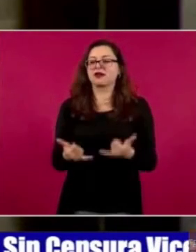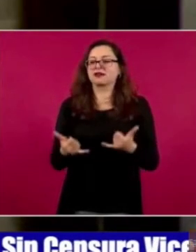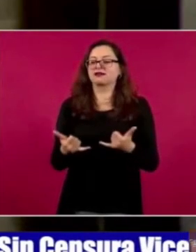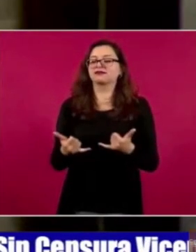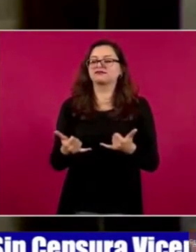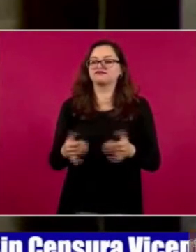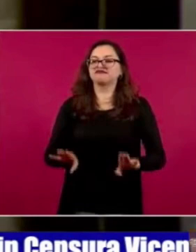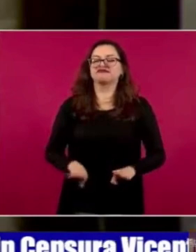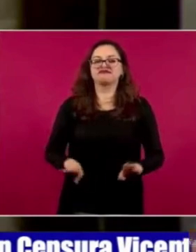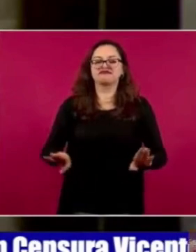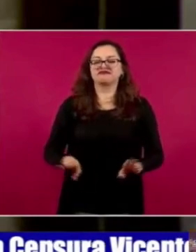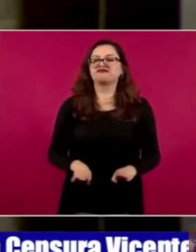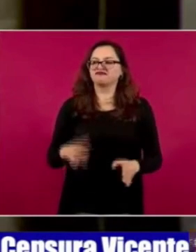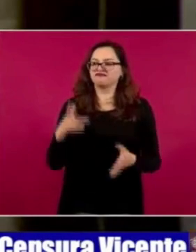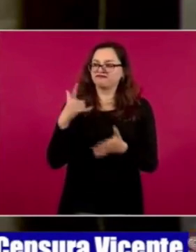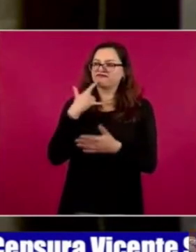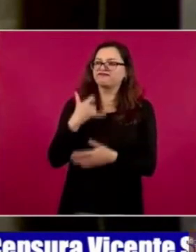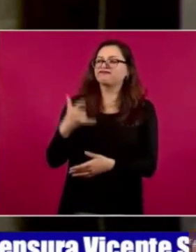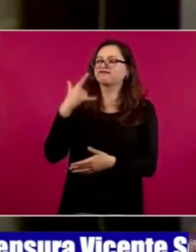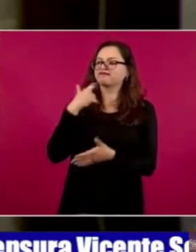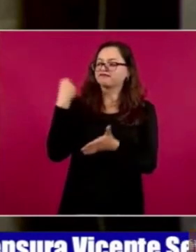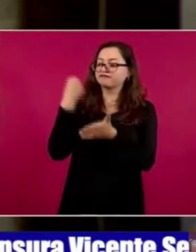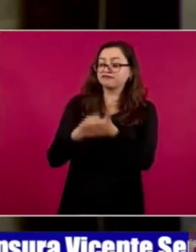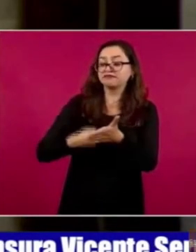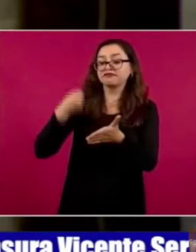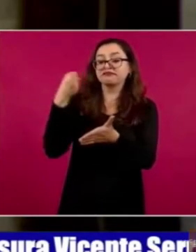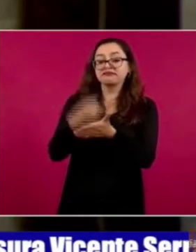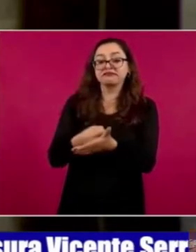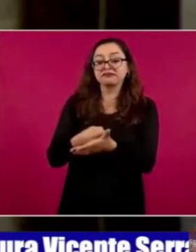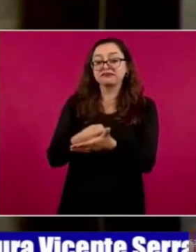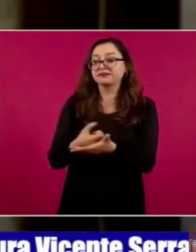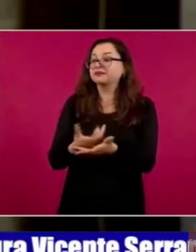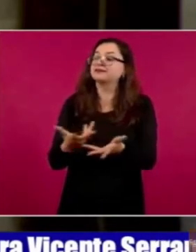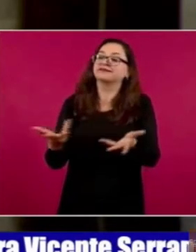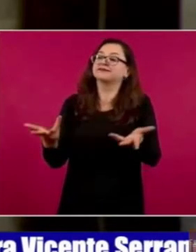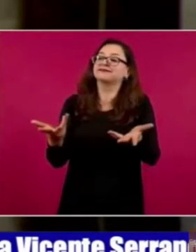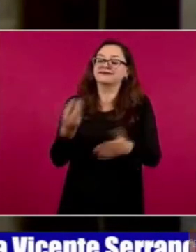Nicolás, estoy condenado a cegar